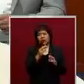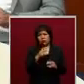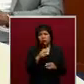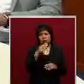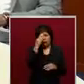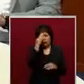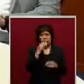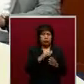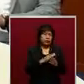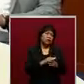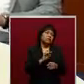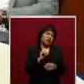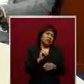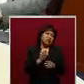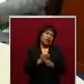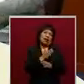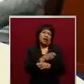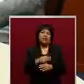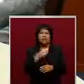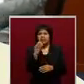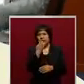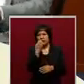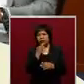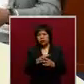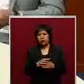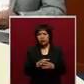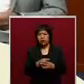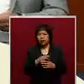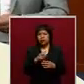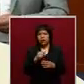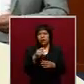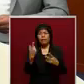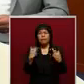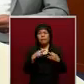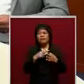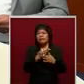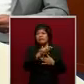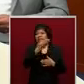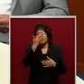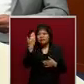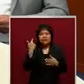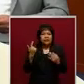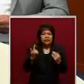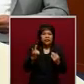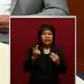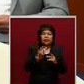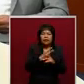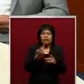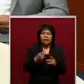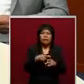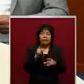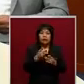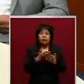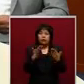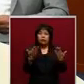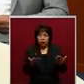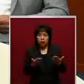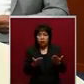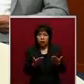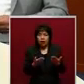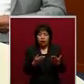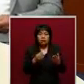condiciones. Pues sí, porque antes llegaban al aula y bueno, pues el maestro a lo mejor no sabía lo que había tenido que pasar para llegar, pero Exacto. ahorita en